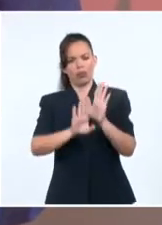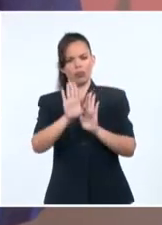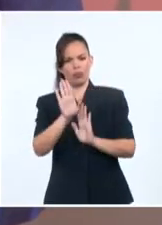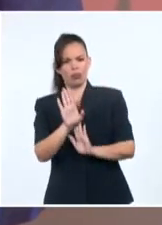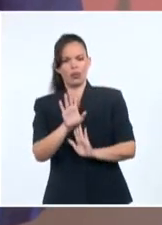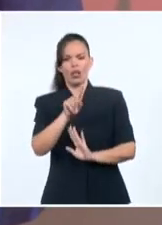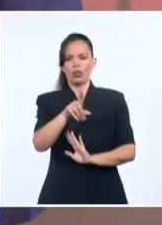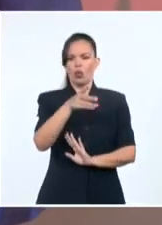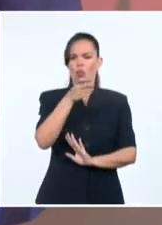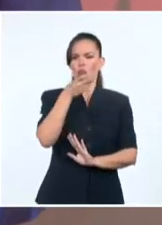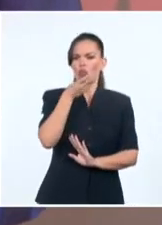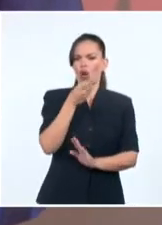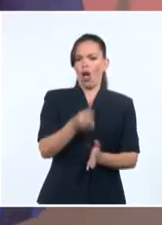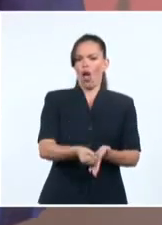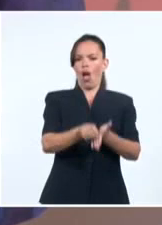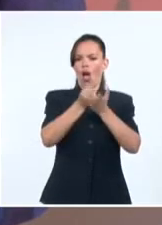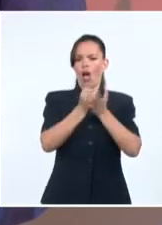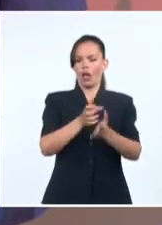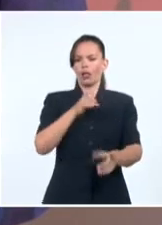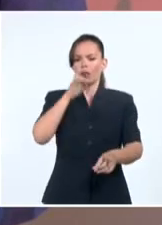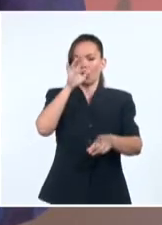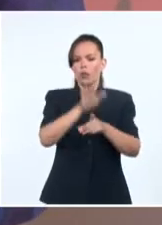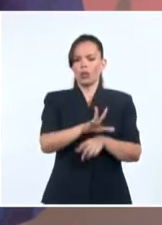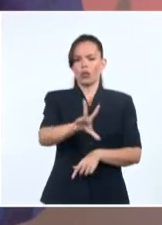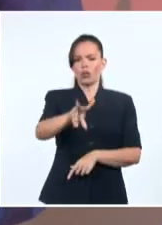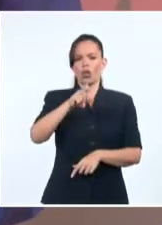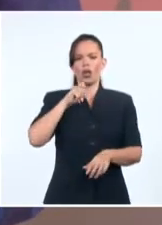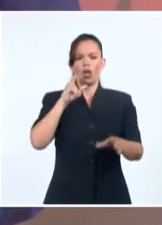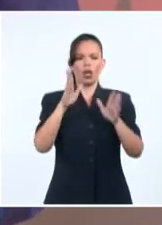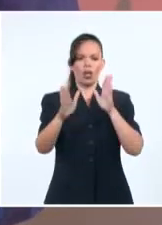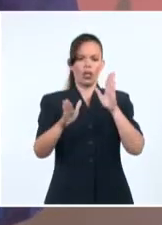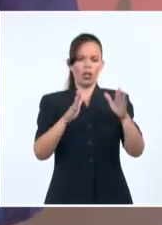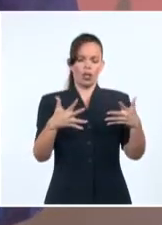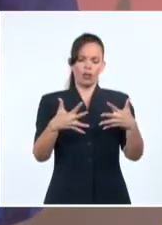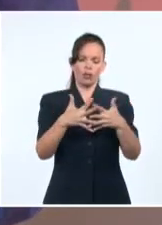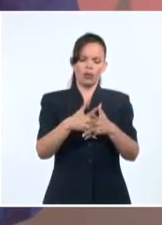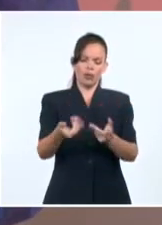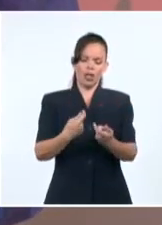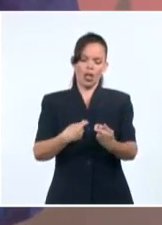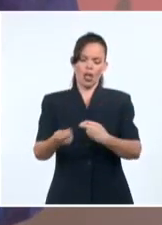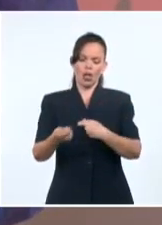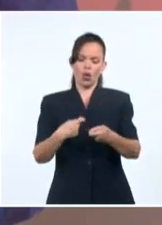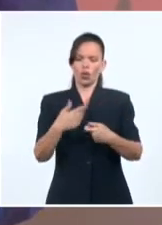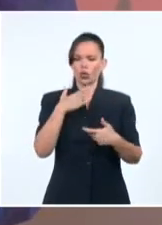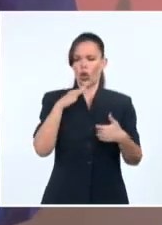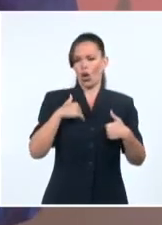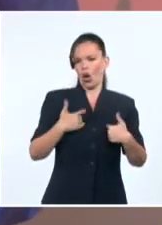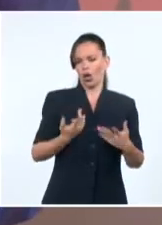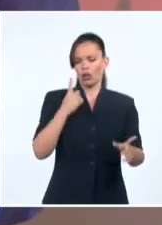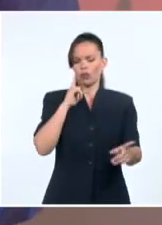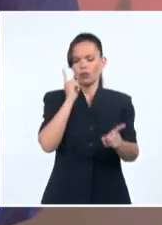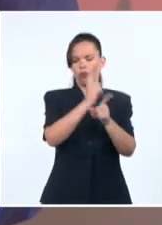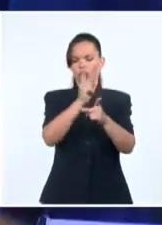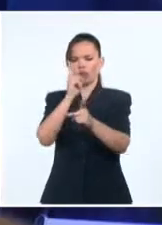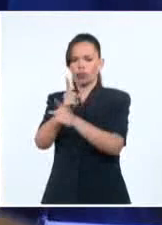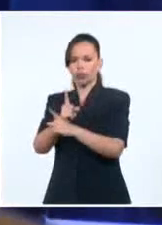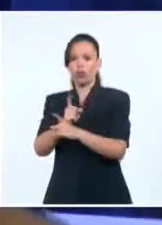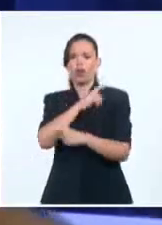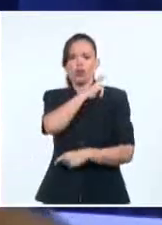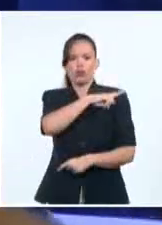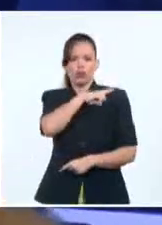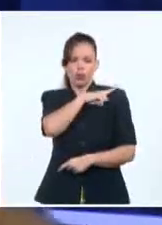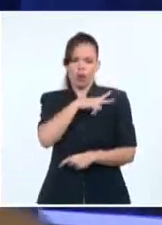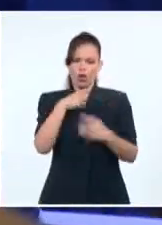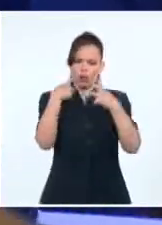constituir una nueva etapa en la relación económica comercial a través de los contactos de los funcionarios de ambos países. En